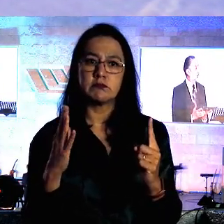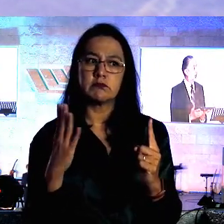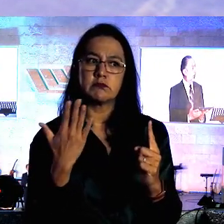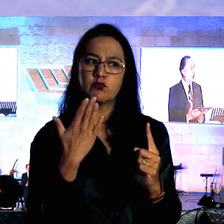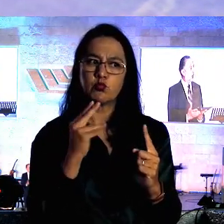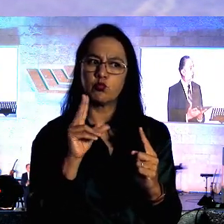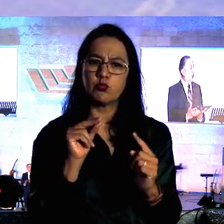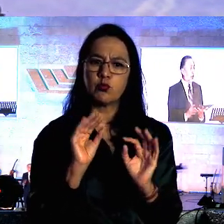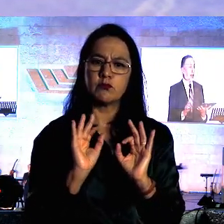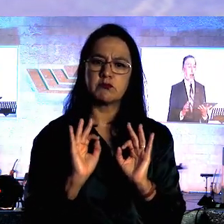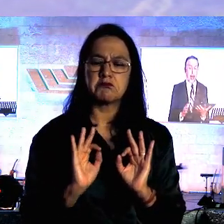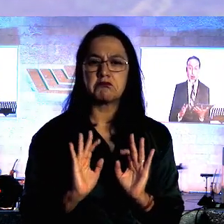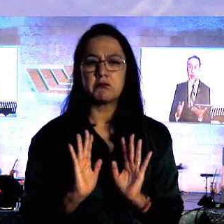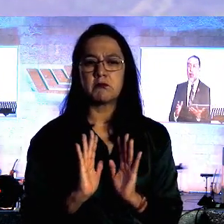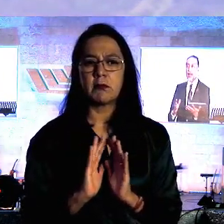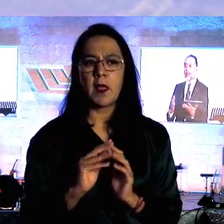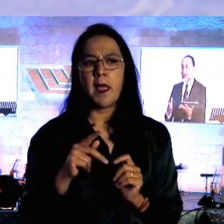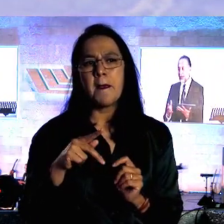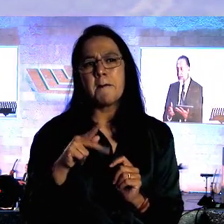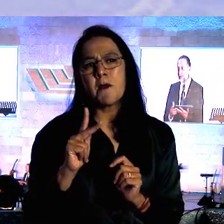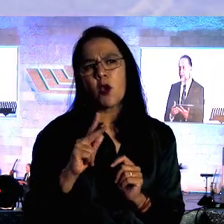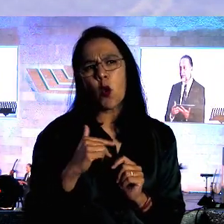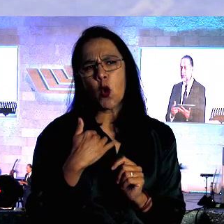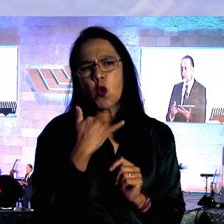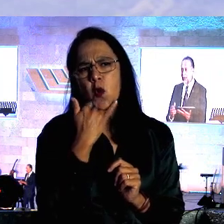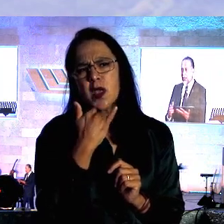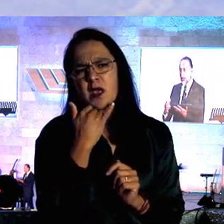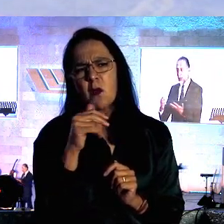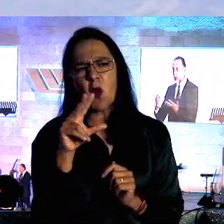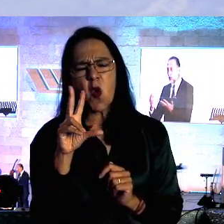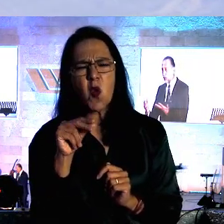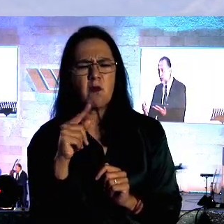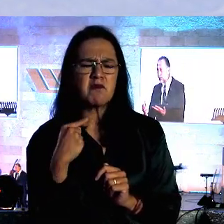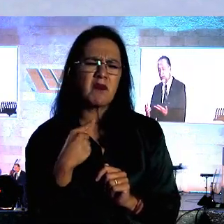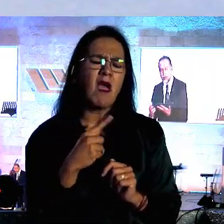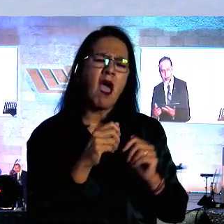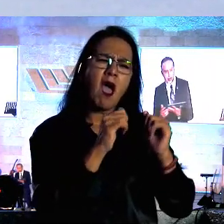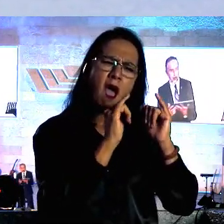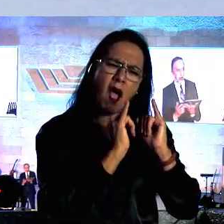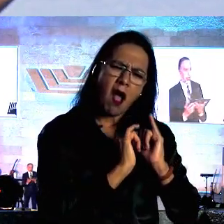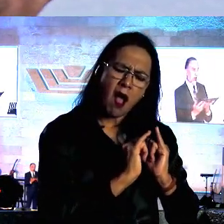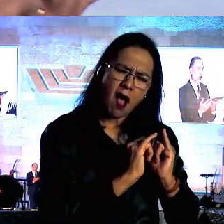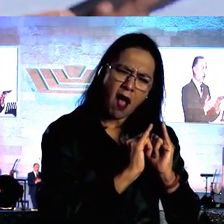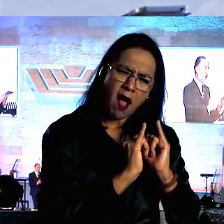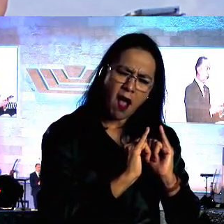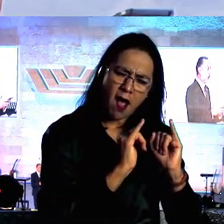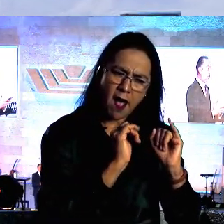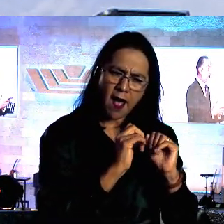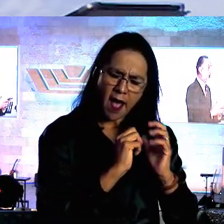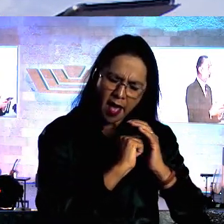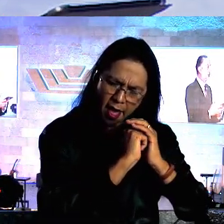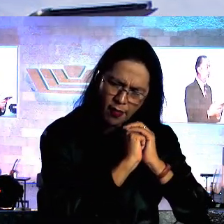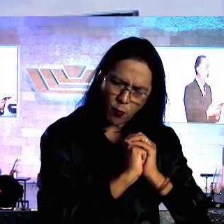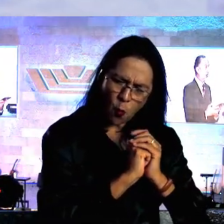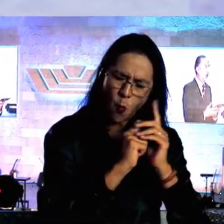otro o para no errar adoro a uno y adoro al otro